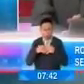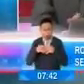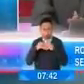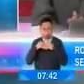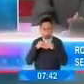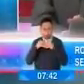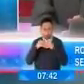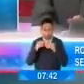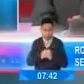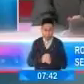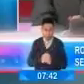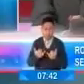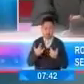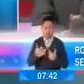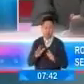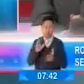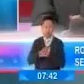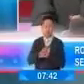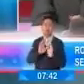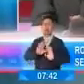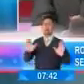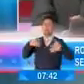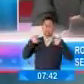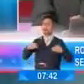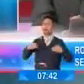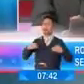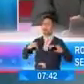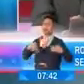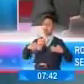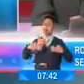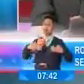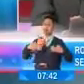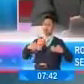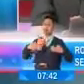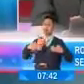descuidarnos, no se puede uno confiar, no podemos decir que ya pasó, no ha pasado,